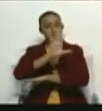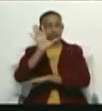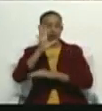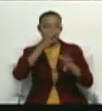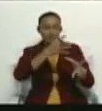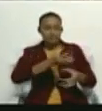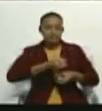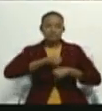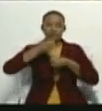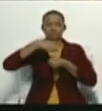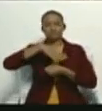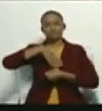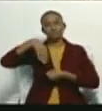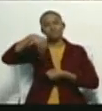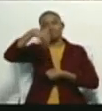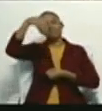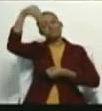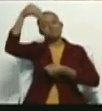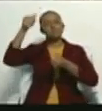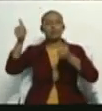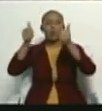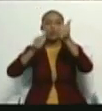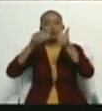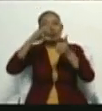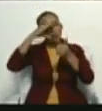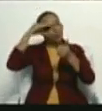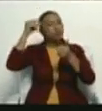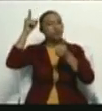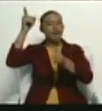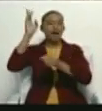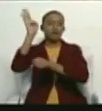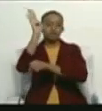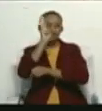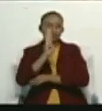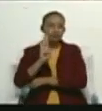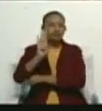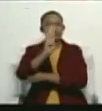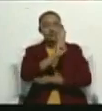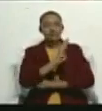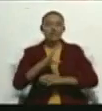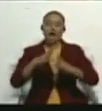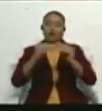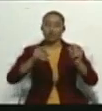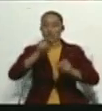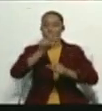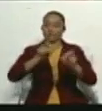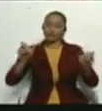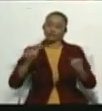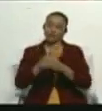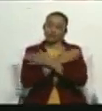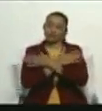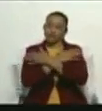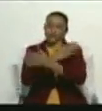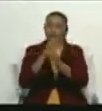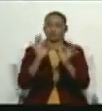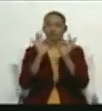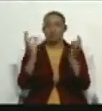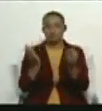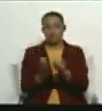arriba continúe su trabajo cuidándonos a todos y a todas. Un abrazo para la familia.